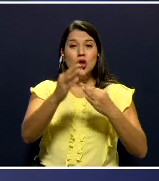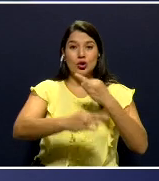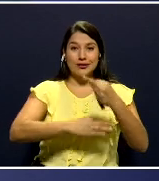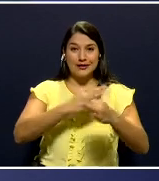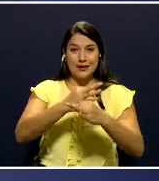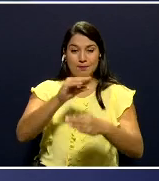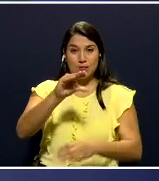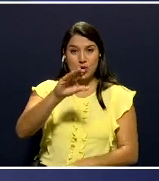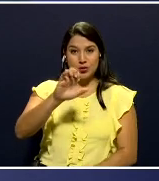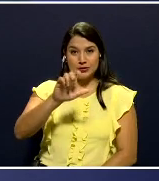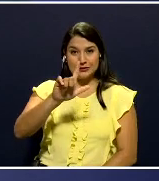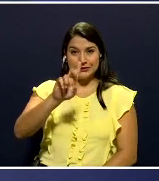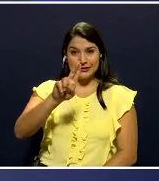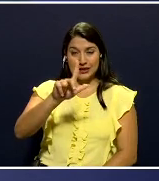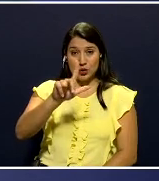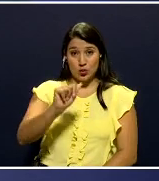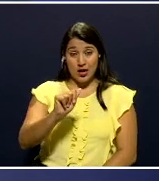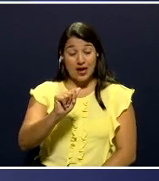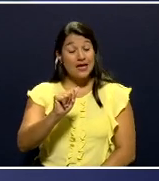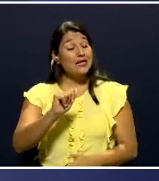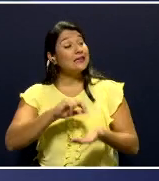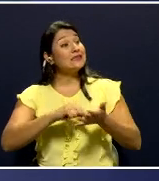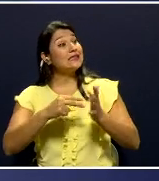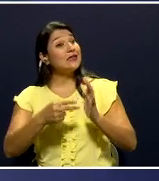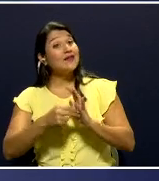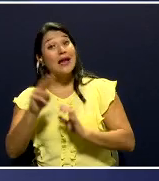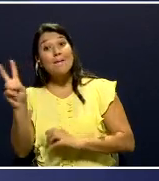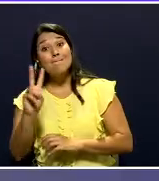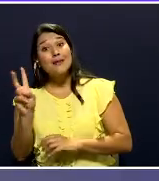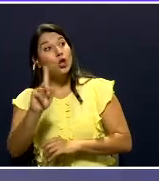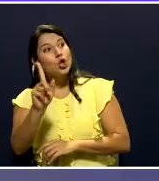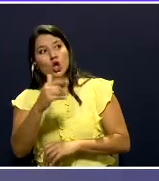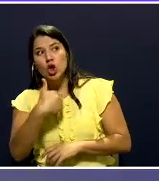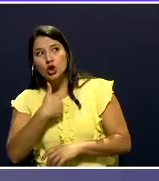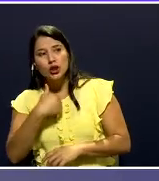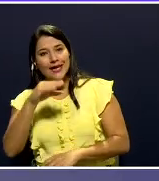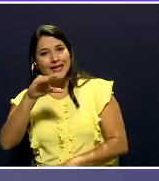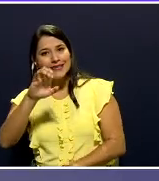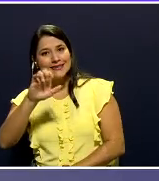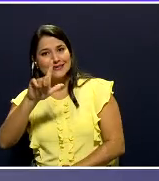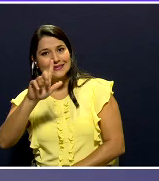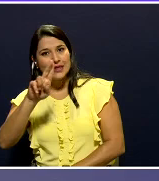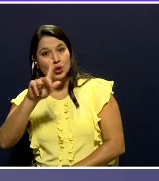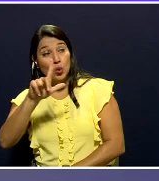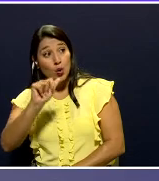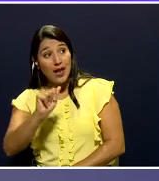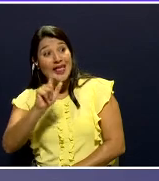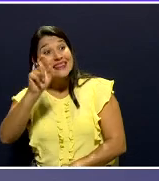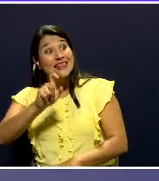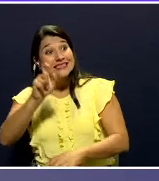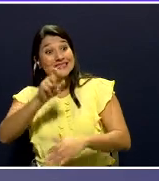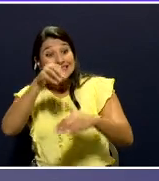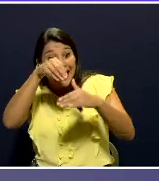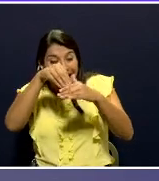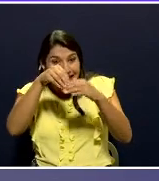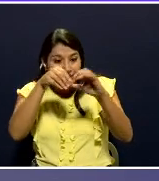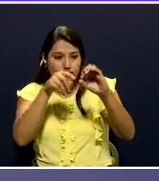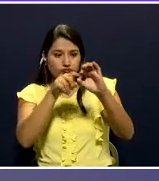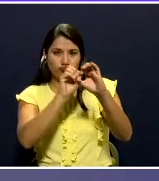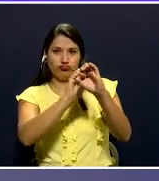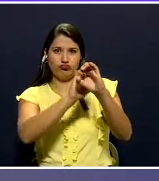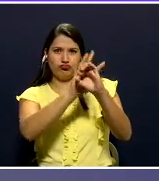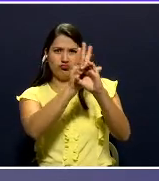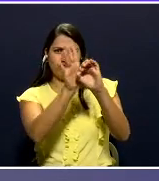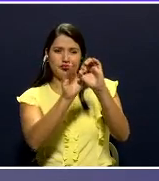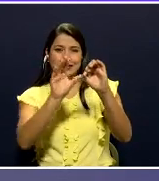decir, los virus no tienen células, necesitan instalarse en una célula animal para poder vivir